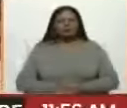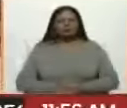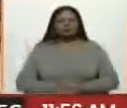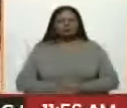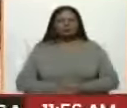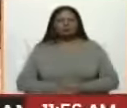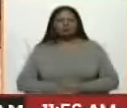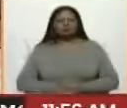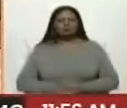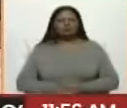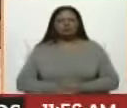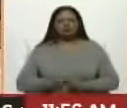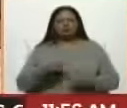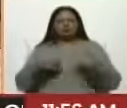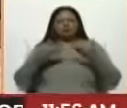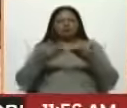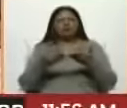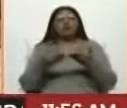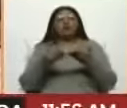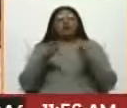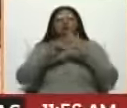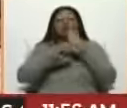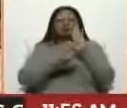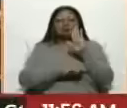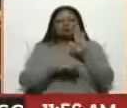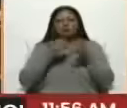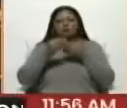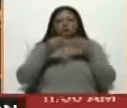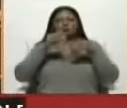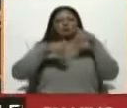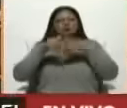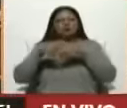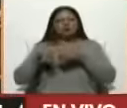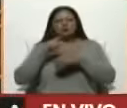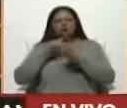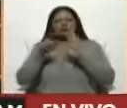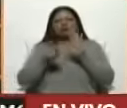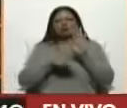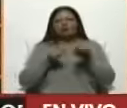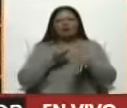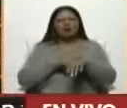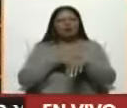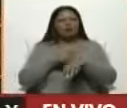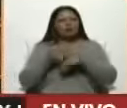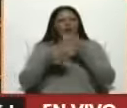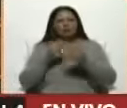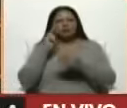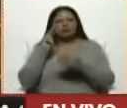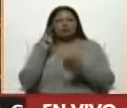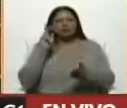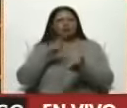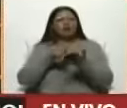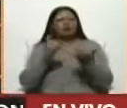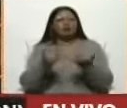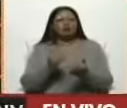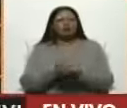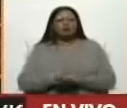nosotros daremos las instrucciones, cómo va a ser la votación, las horas, papa, eso se lo hacemos nosotros llegar.